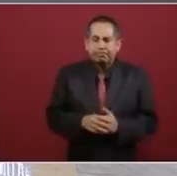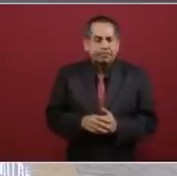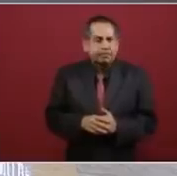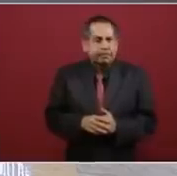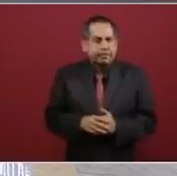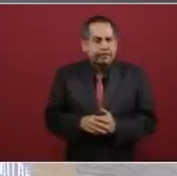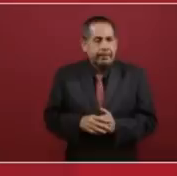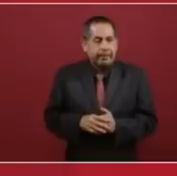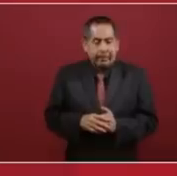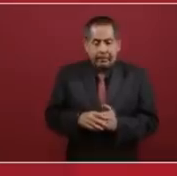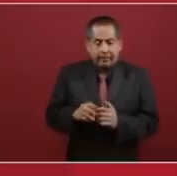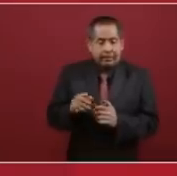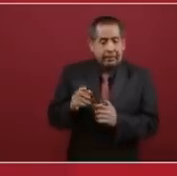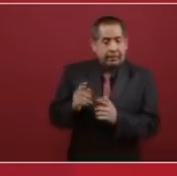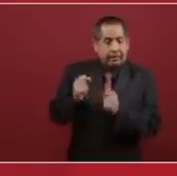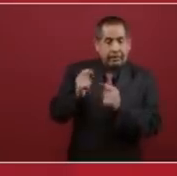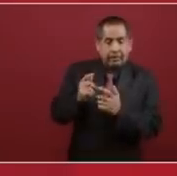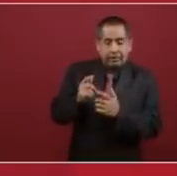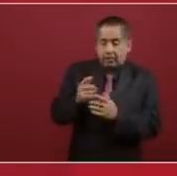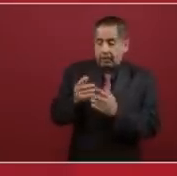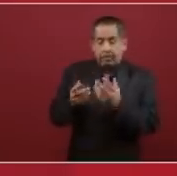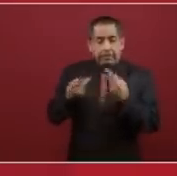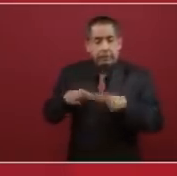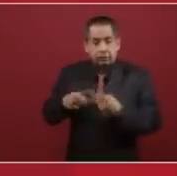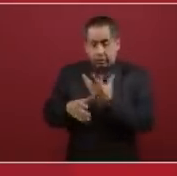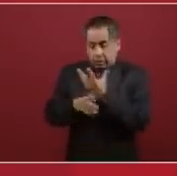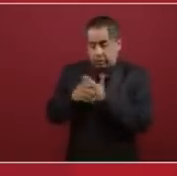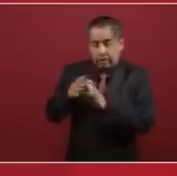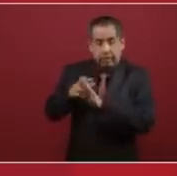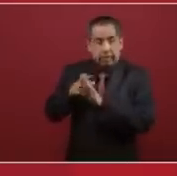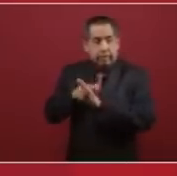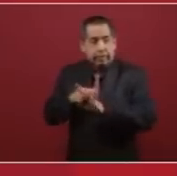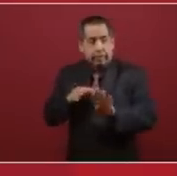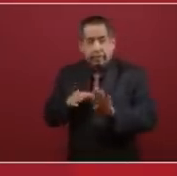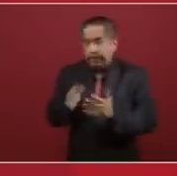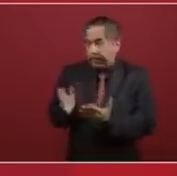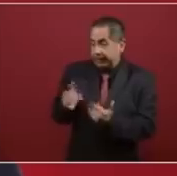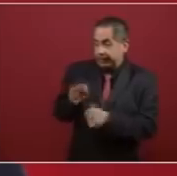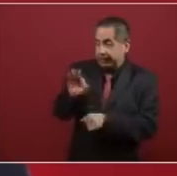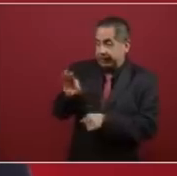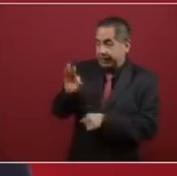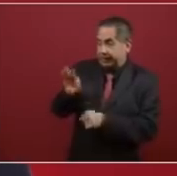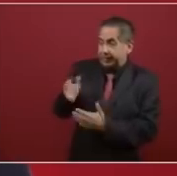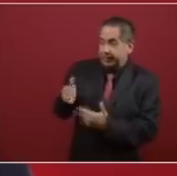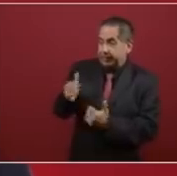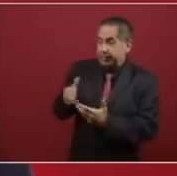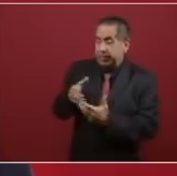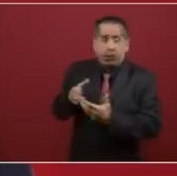ilegal de migrantes, porque hay